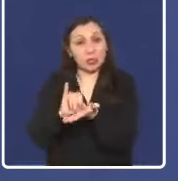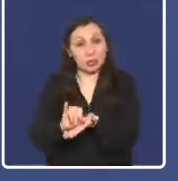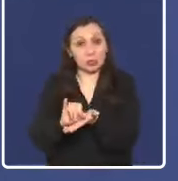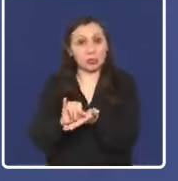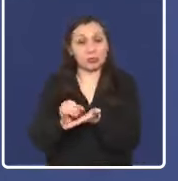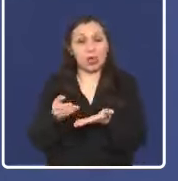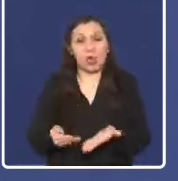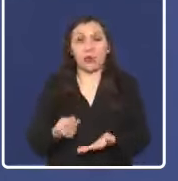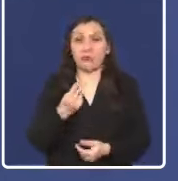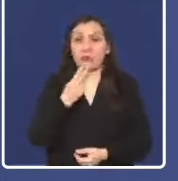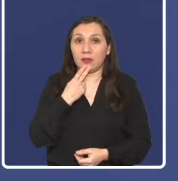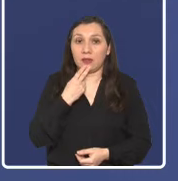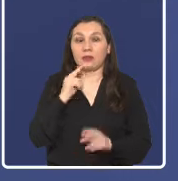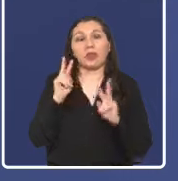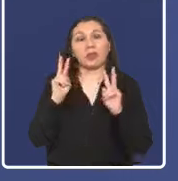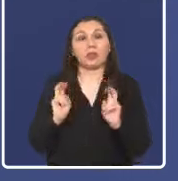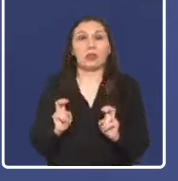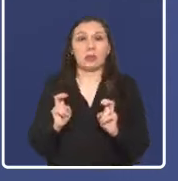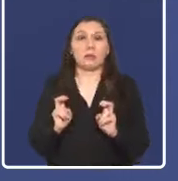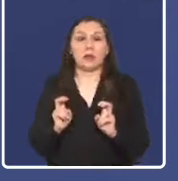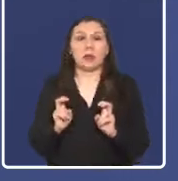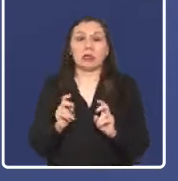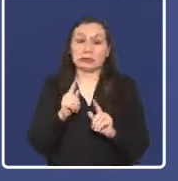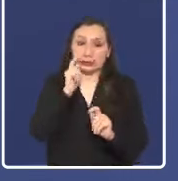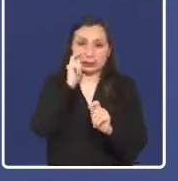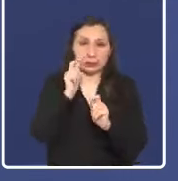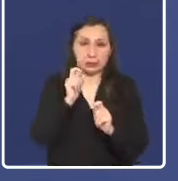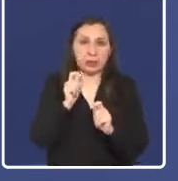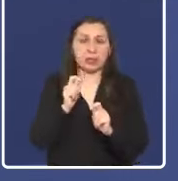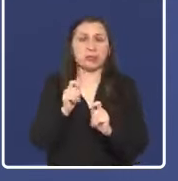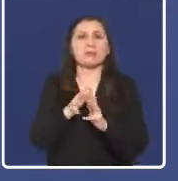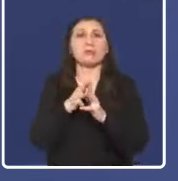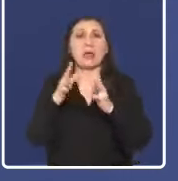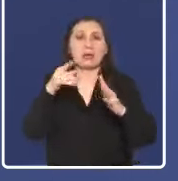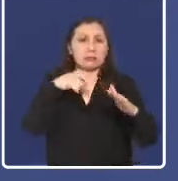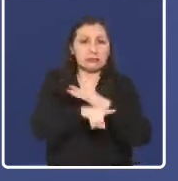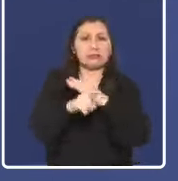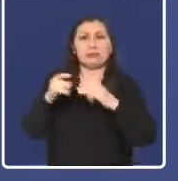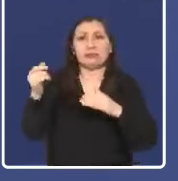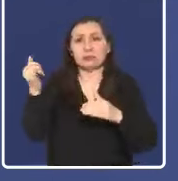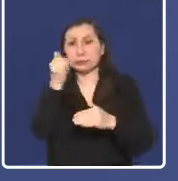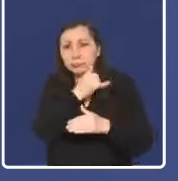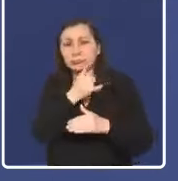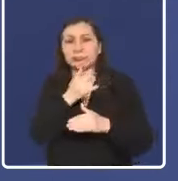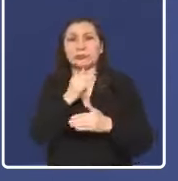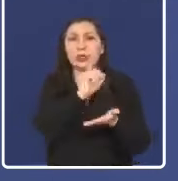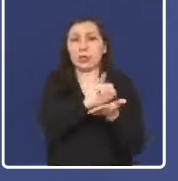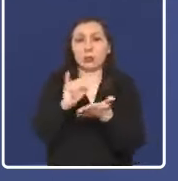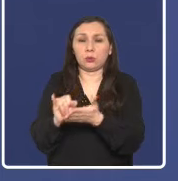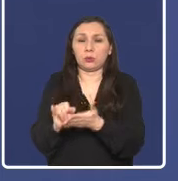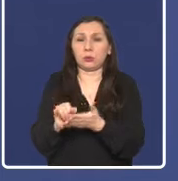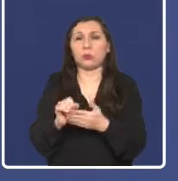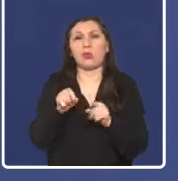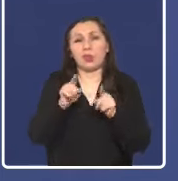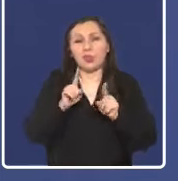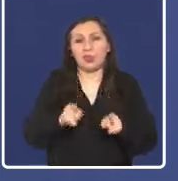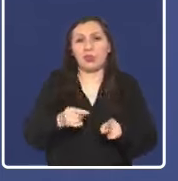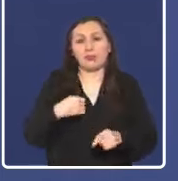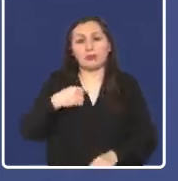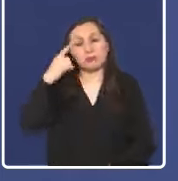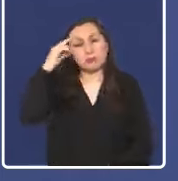está viviendo en nuestro país con el riesgo y horadamiento de las instituciones en diferentes frentes, a mí me pareció que era algo que